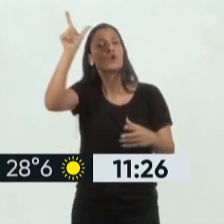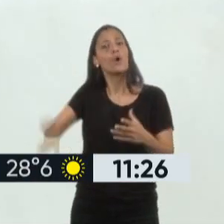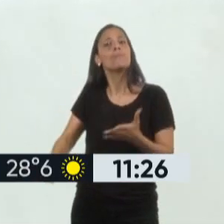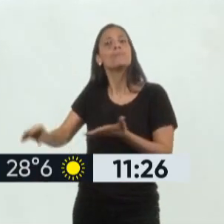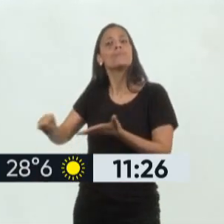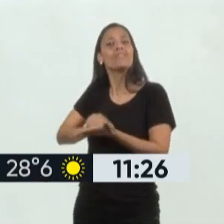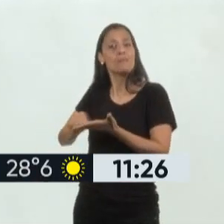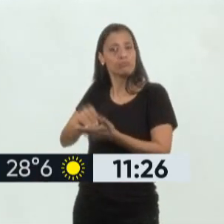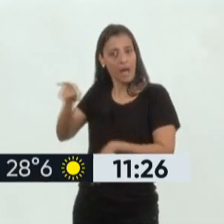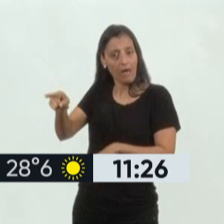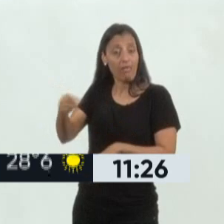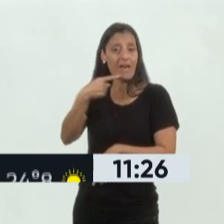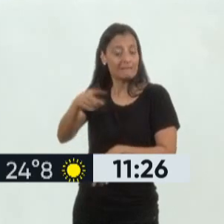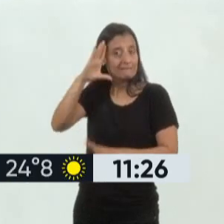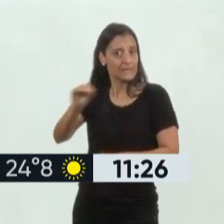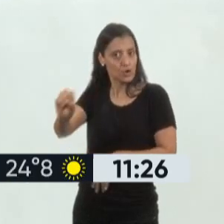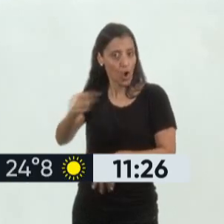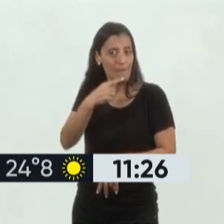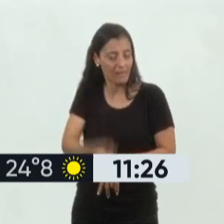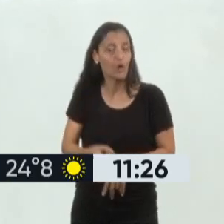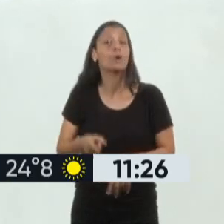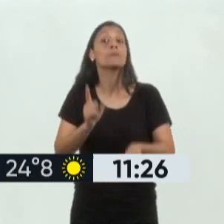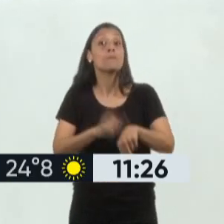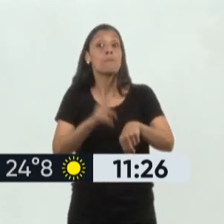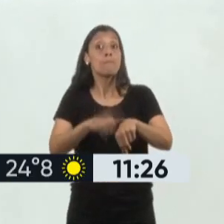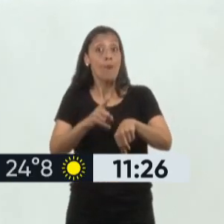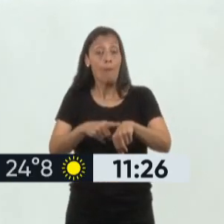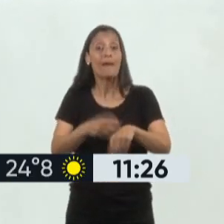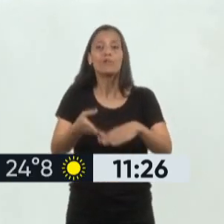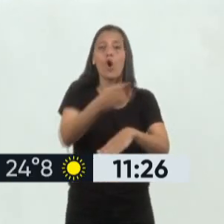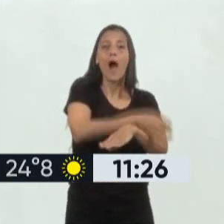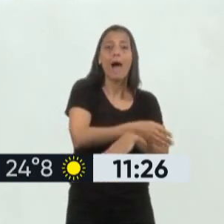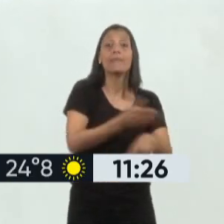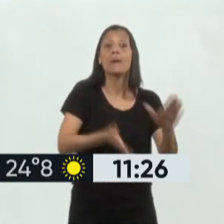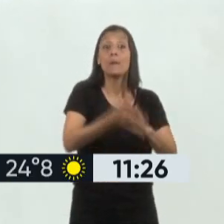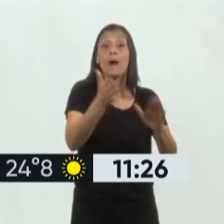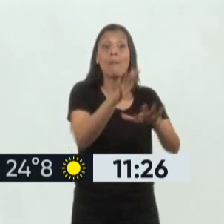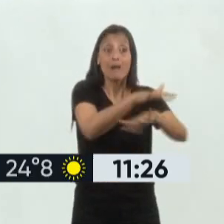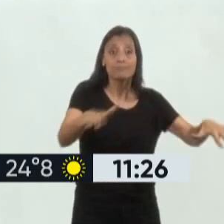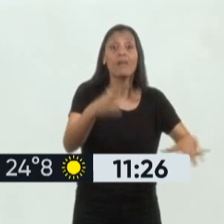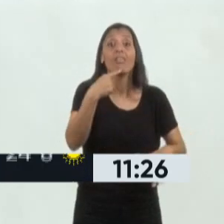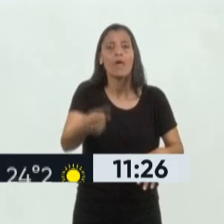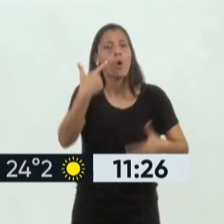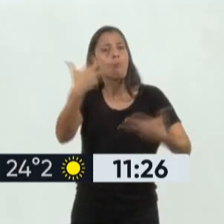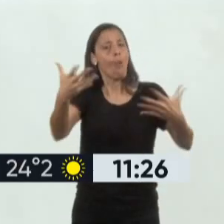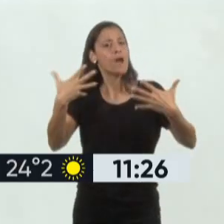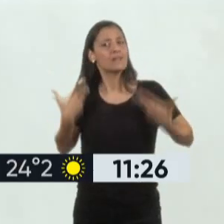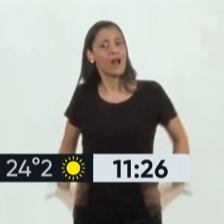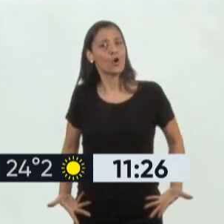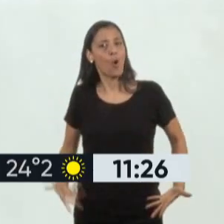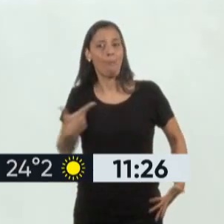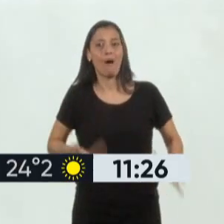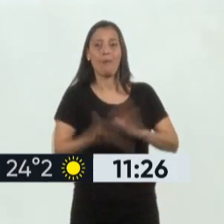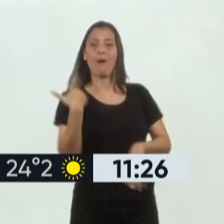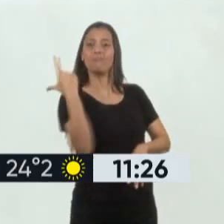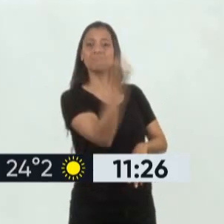recuerdo el nombre, que ayer se exhibió en la previa de la cena, mostrando el traje con el que iba a ir a la cena y el